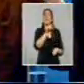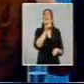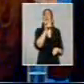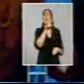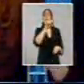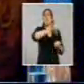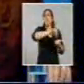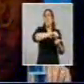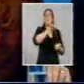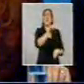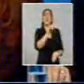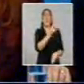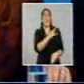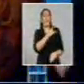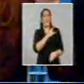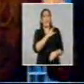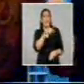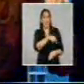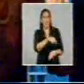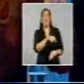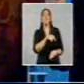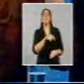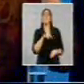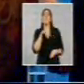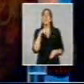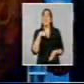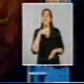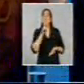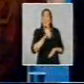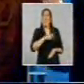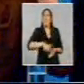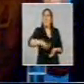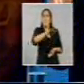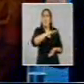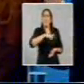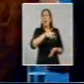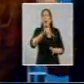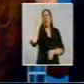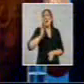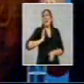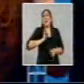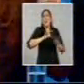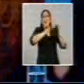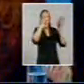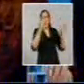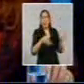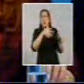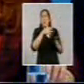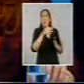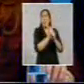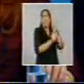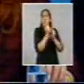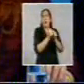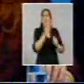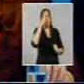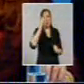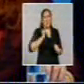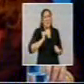estamos inaugurando en esas viejas instalaciones de fabricaciones militares que me gustaría